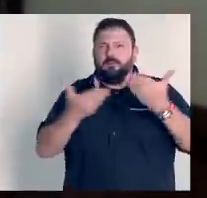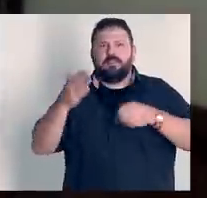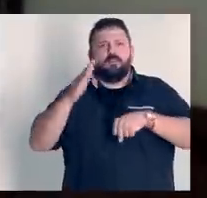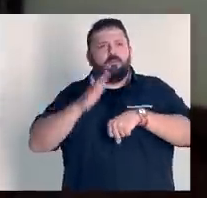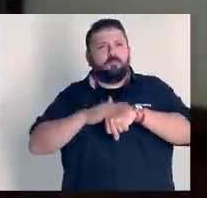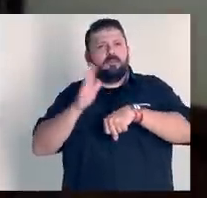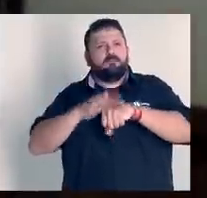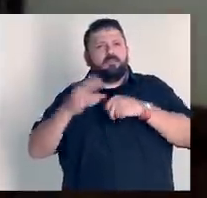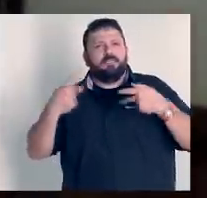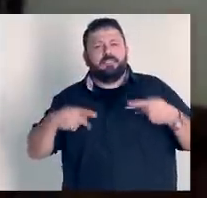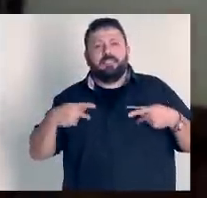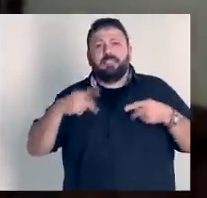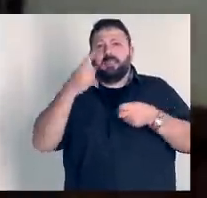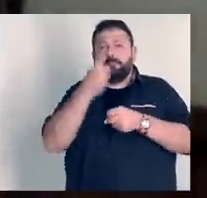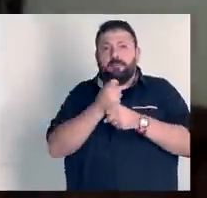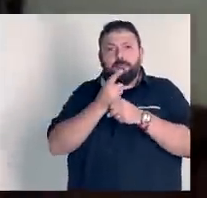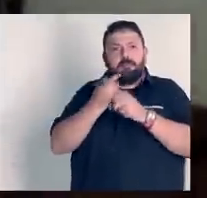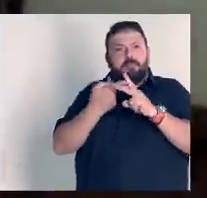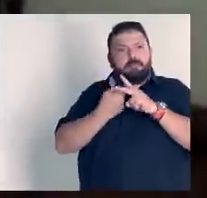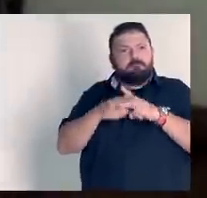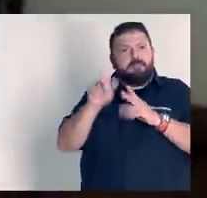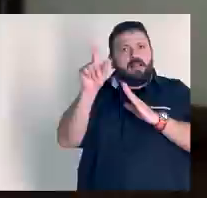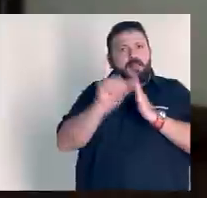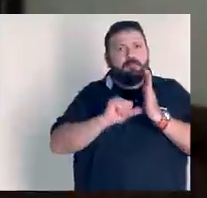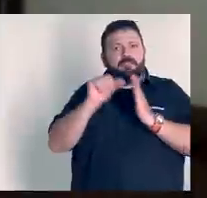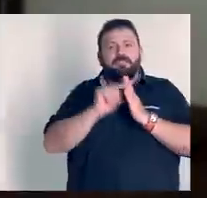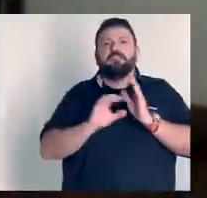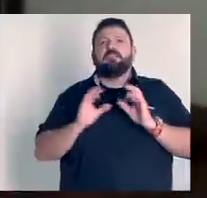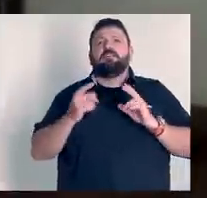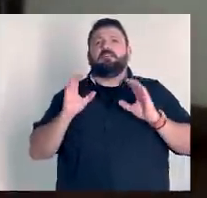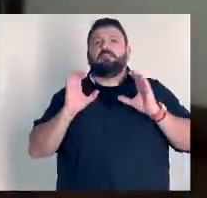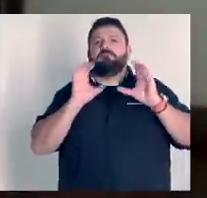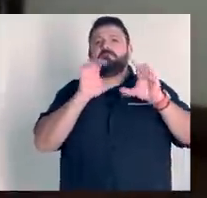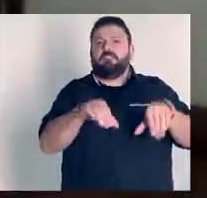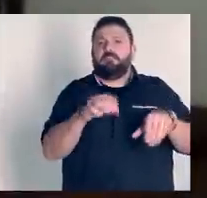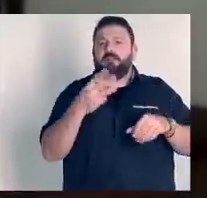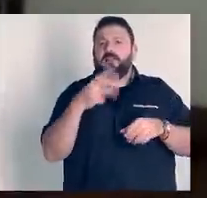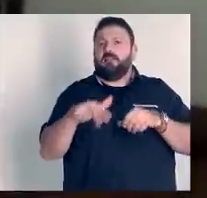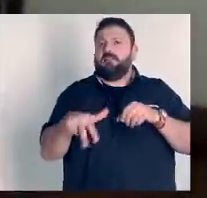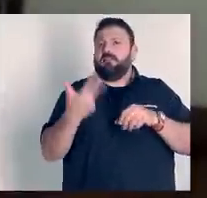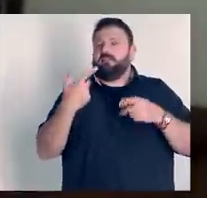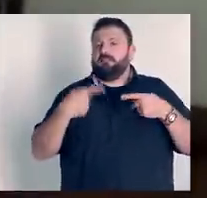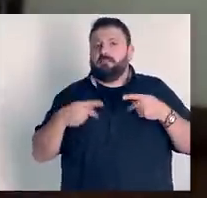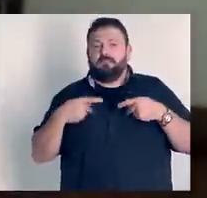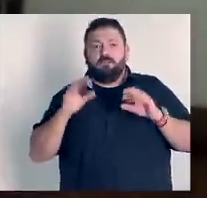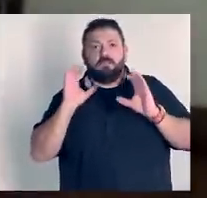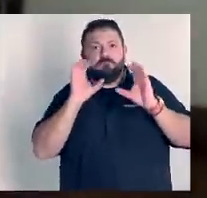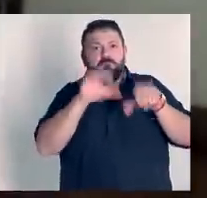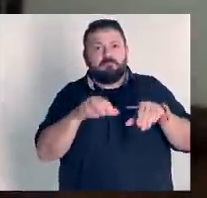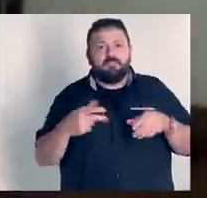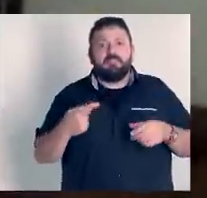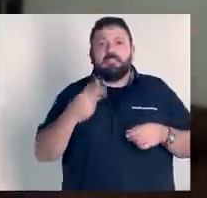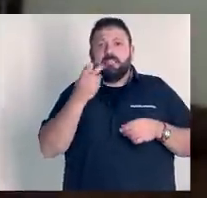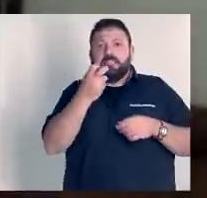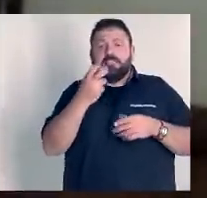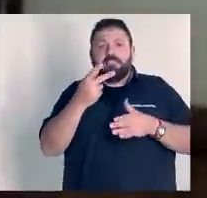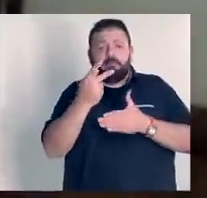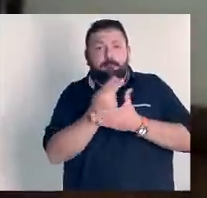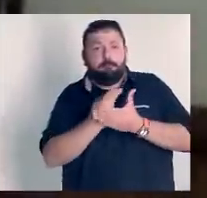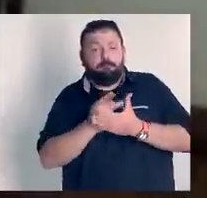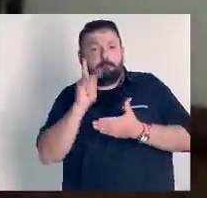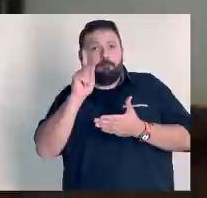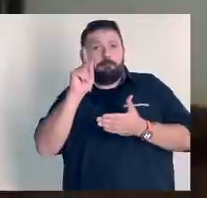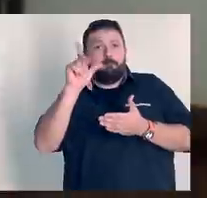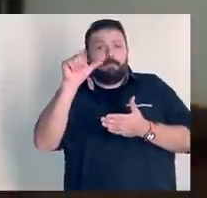El primer mes en el que inician, inscriben a 13 personas, y imagínate, el plan del Bronce Supreme te